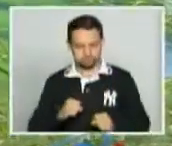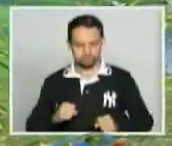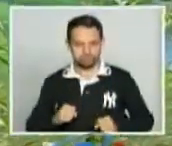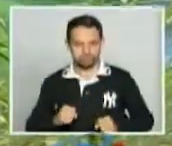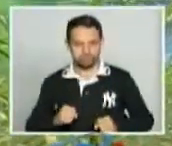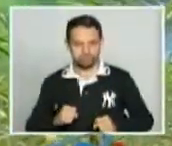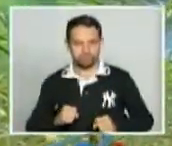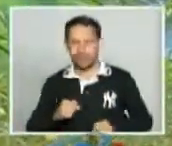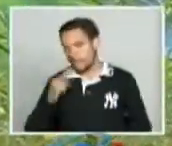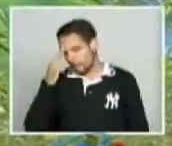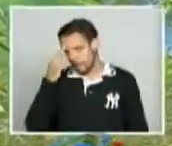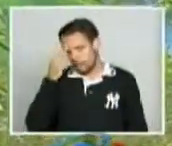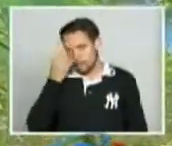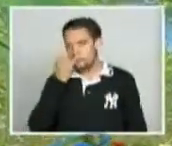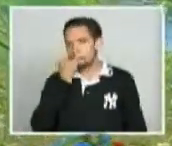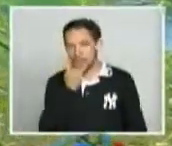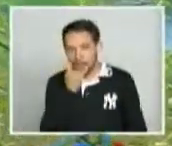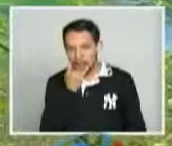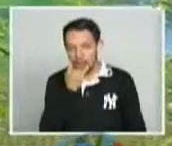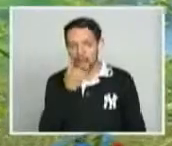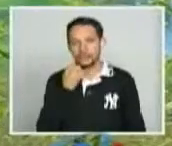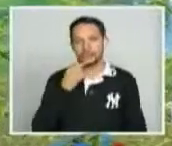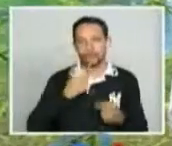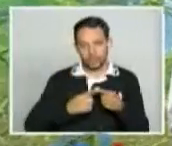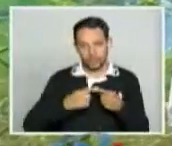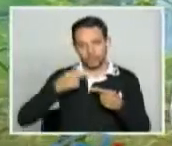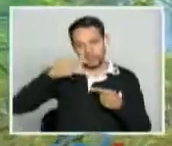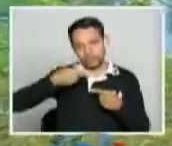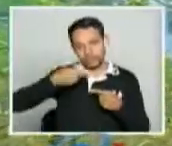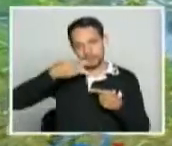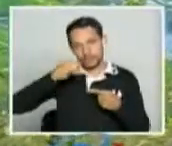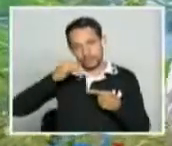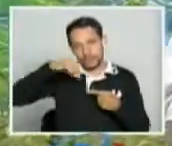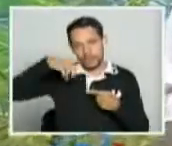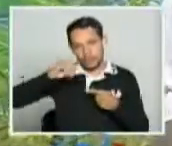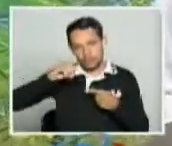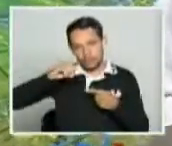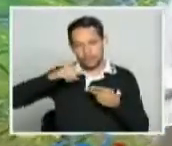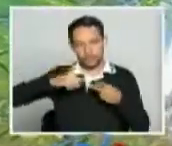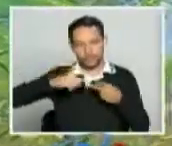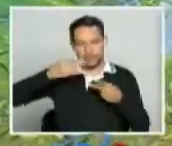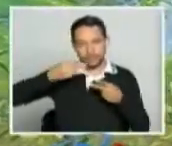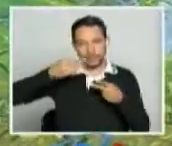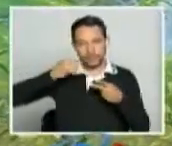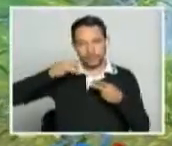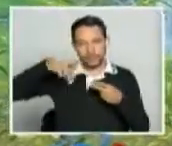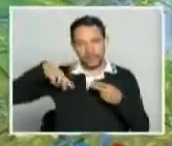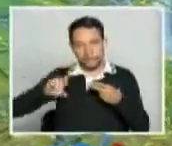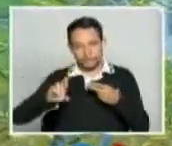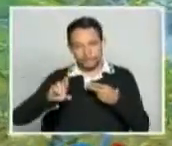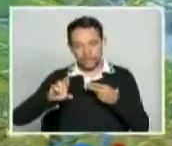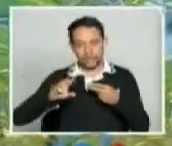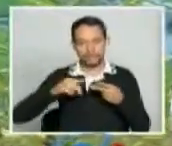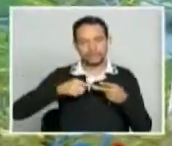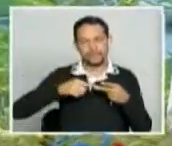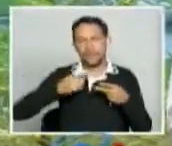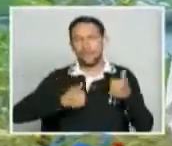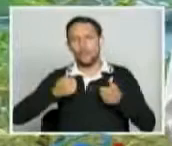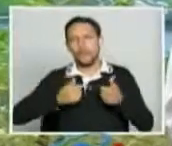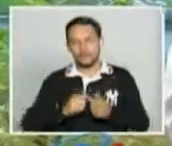poco de confusión con el tema de hipotiroidismo o de hipertiroidismo. Entonces, la